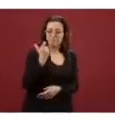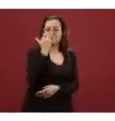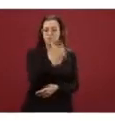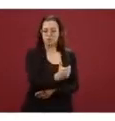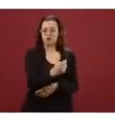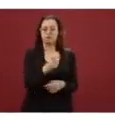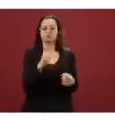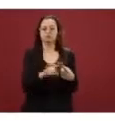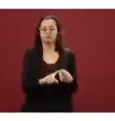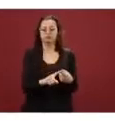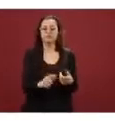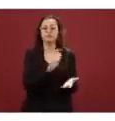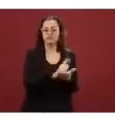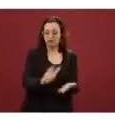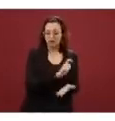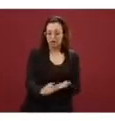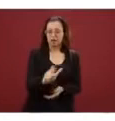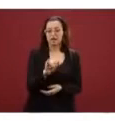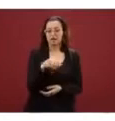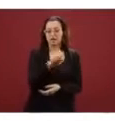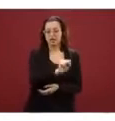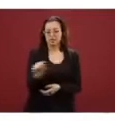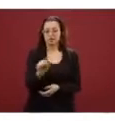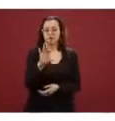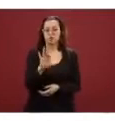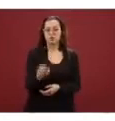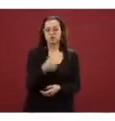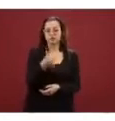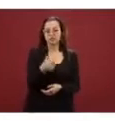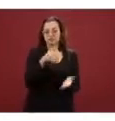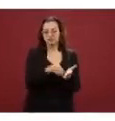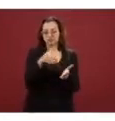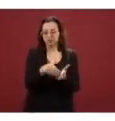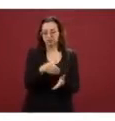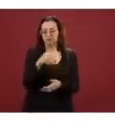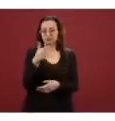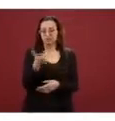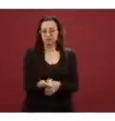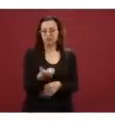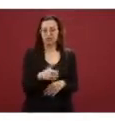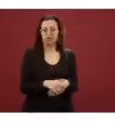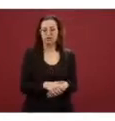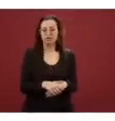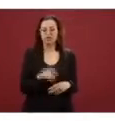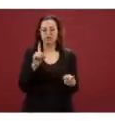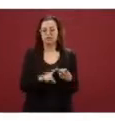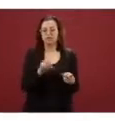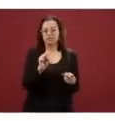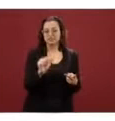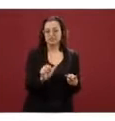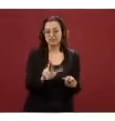cuotas obrero-patronales al Seguro Social por más de 46 millones de pesos. Se han pagado al sistema de ahorro para el